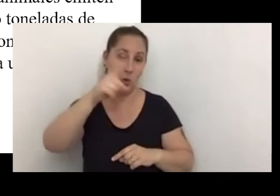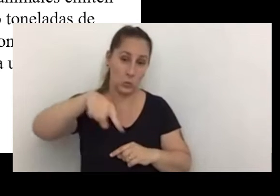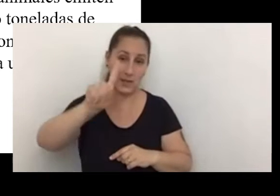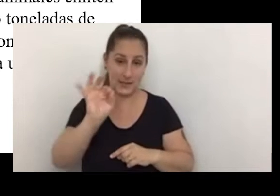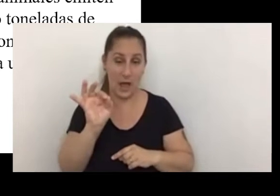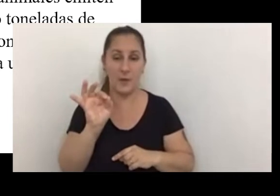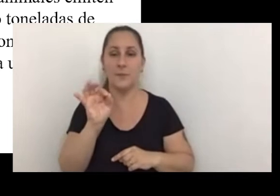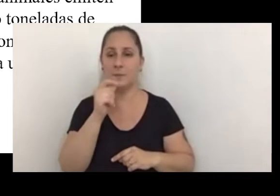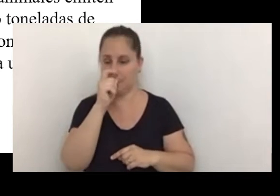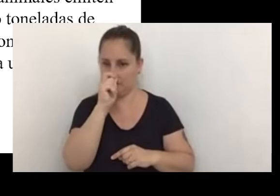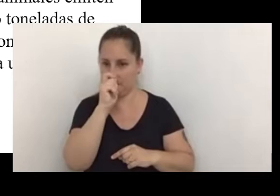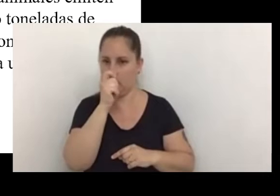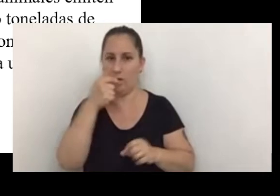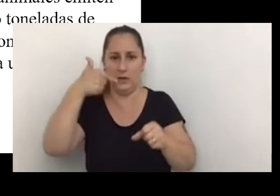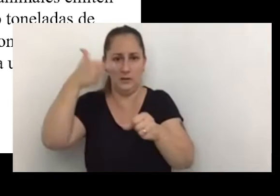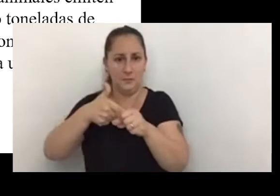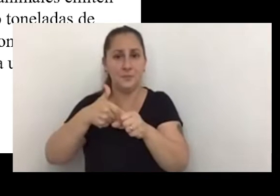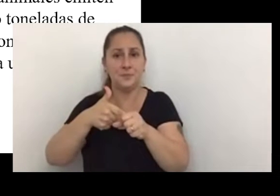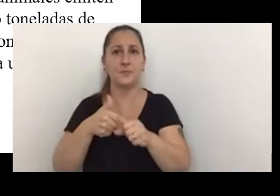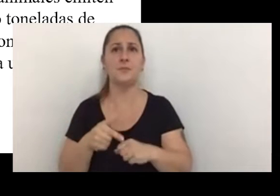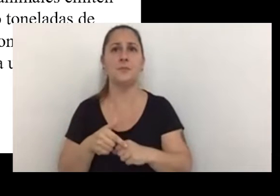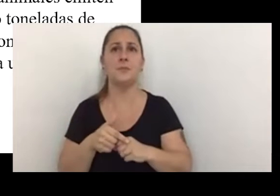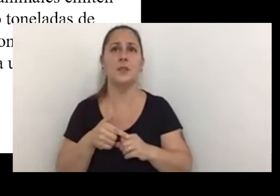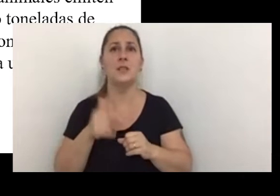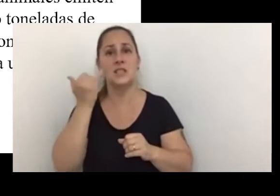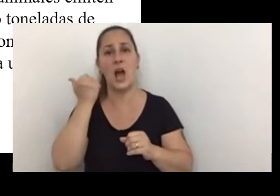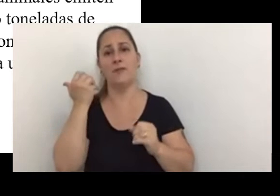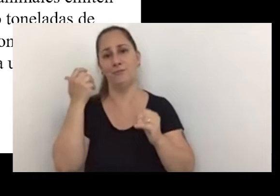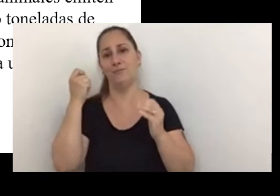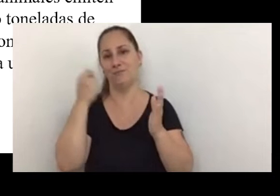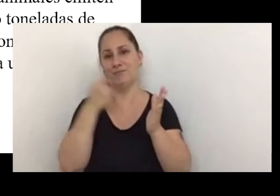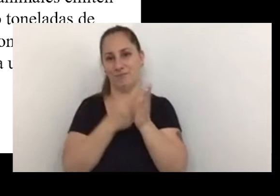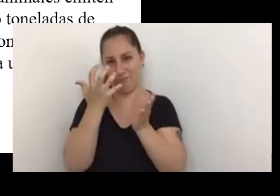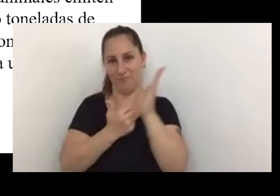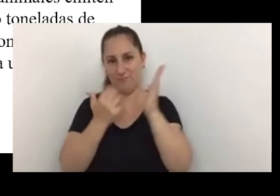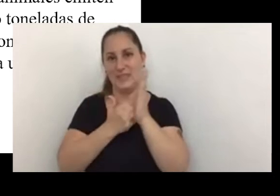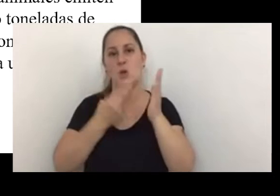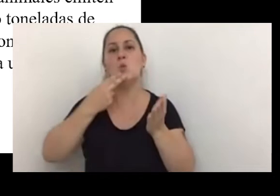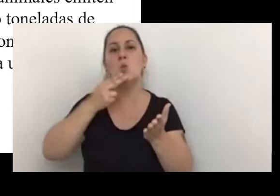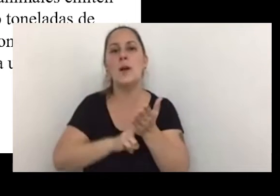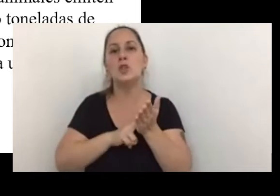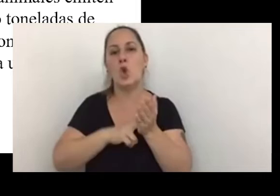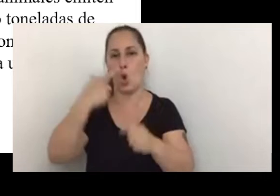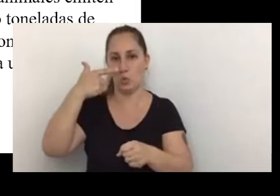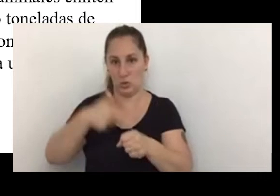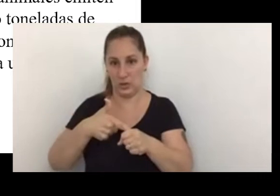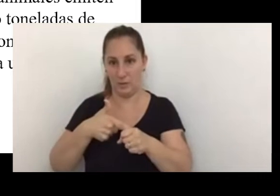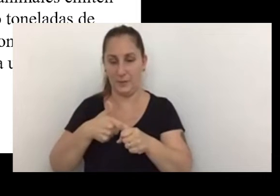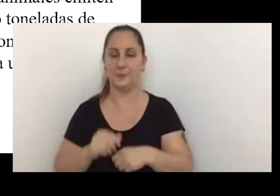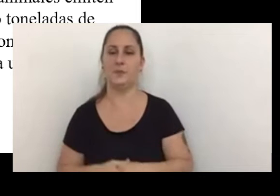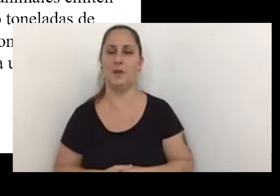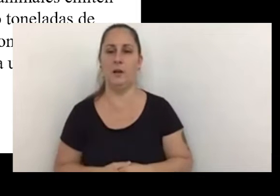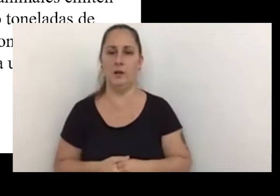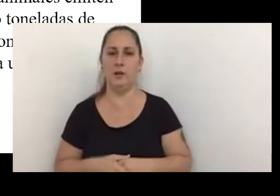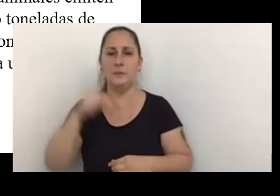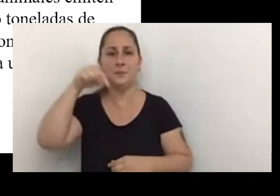los combustibles están gravados, en nuestro caso, a través del impuesto a los combustibles. Es decir, hoy se está cubriendo